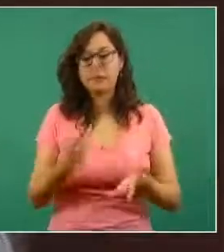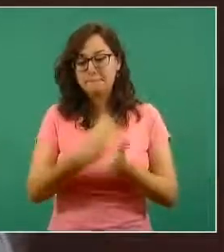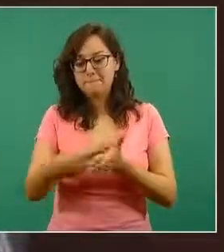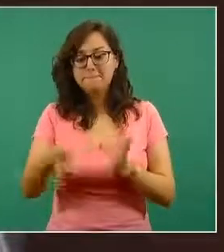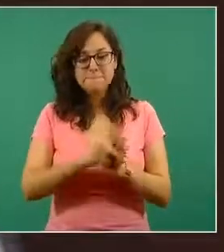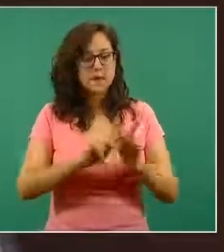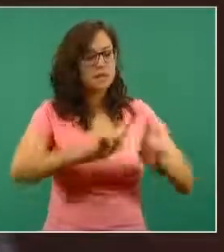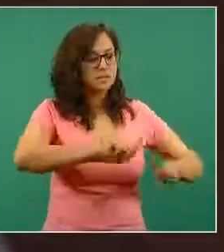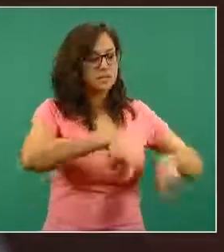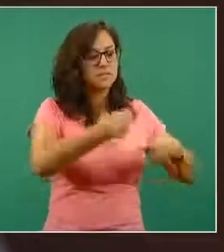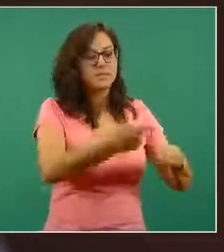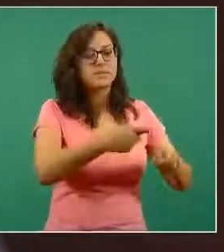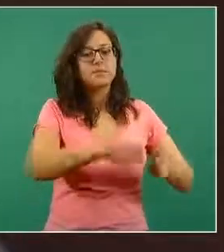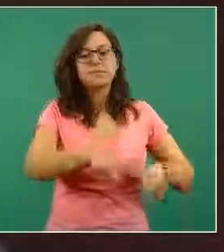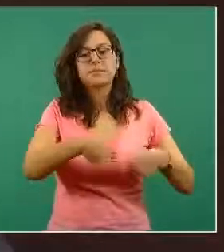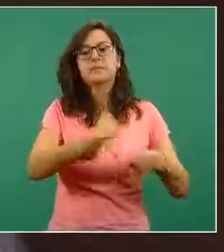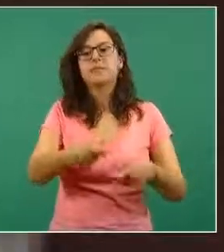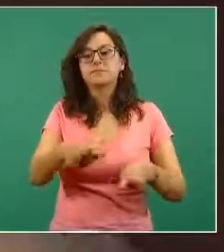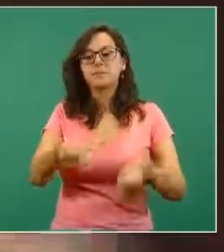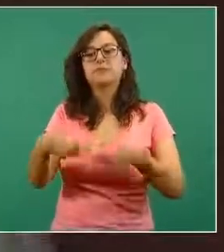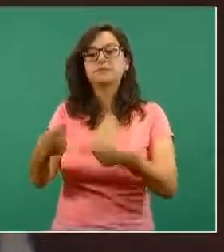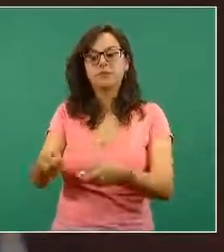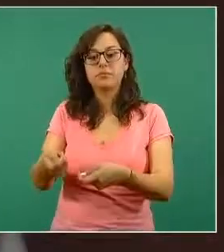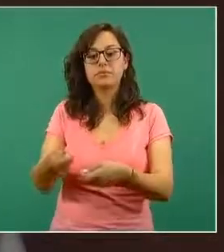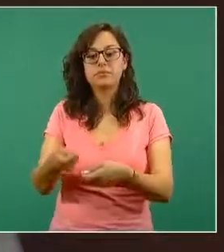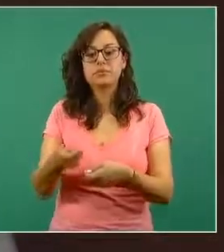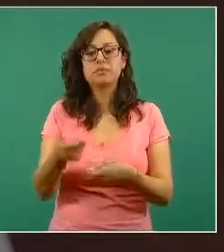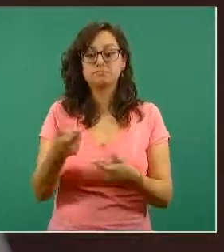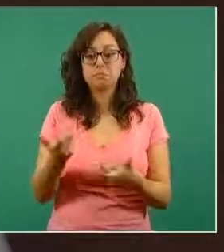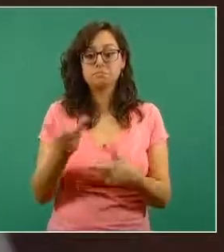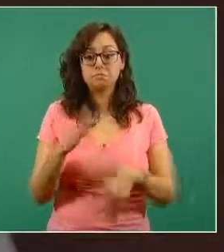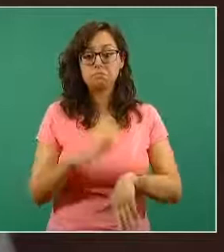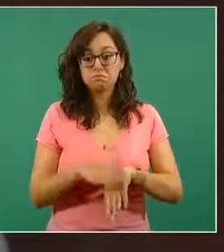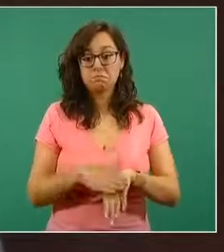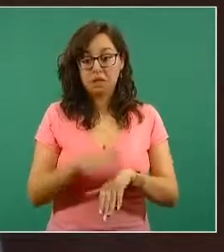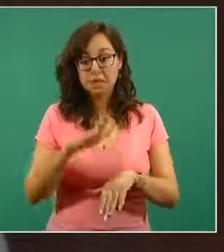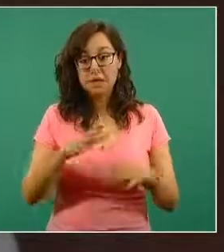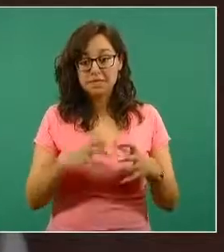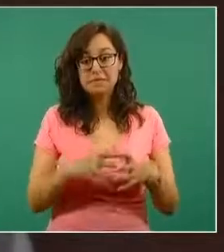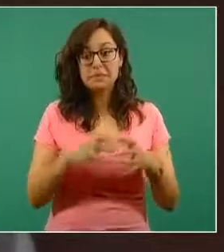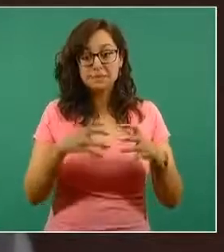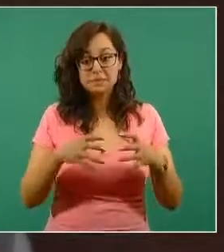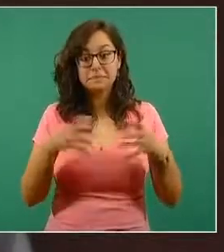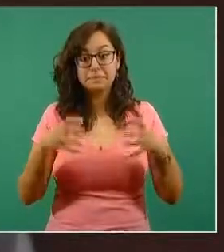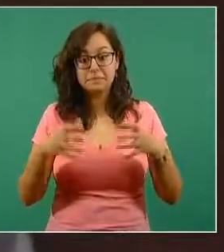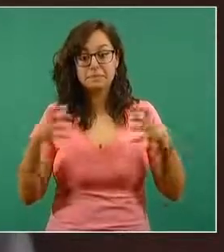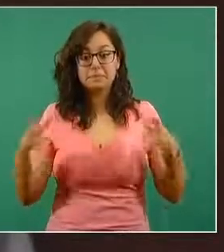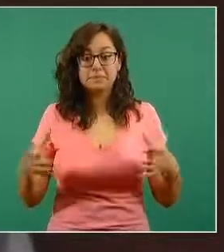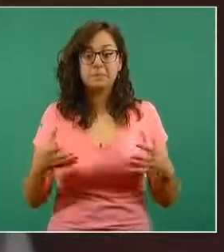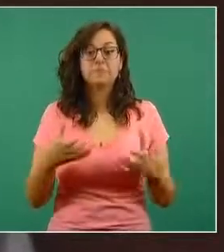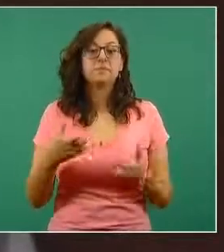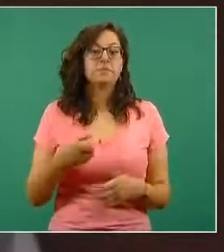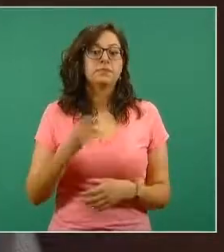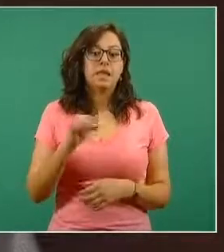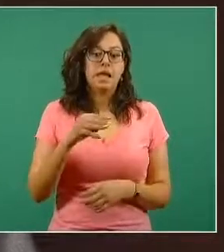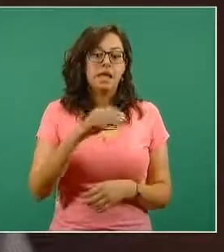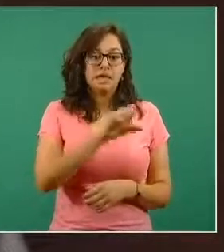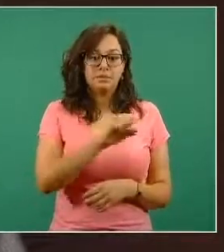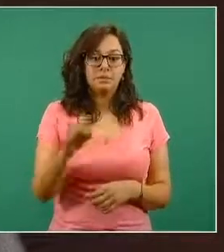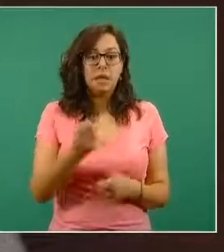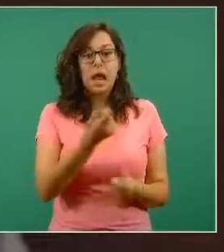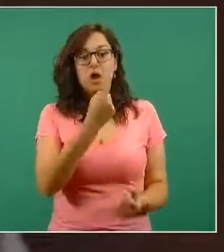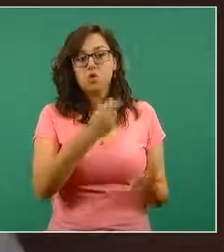poder incorporar a un grupo importante de personal de salud en el IMSS que tiene contratos